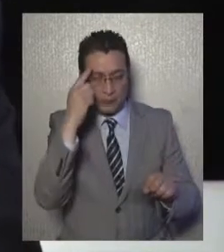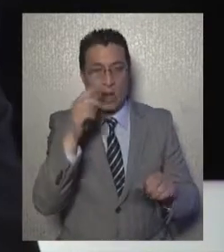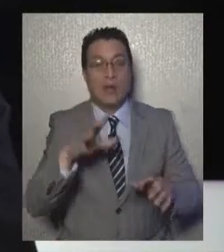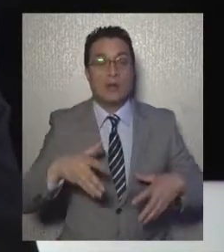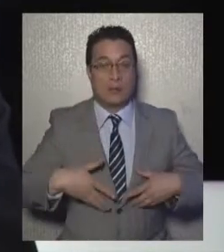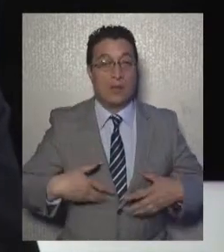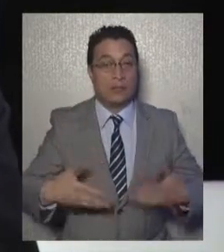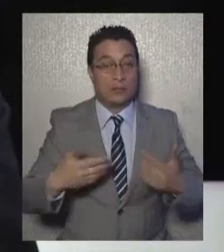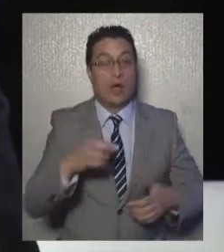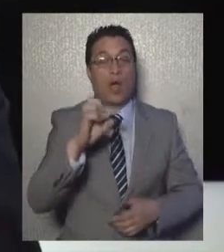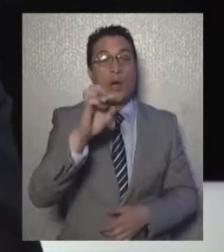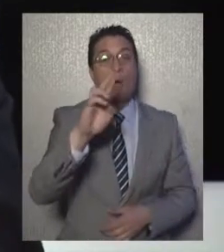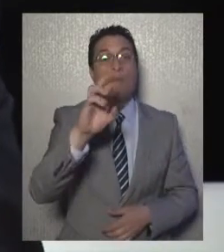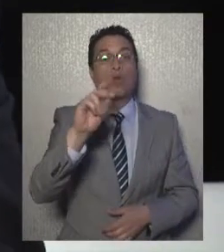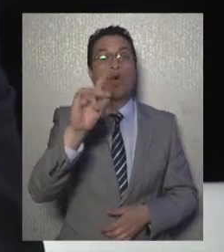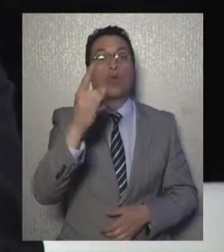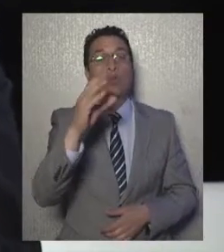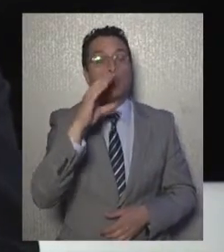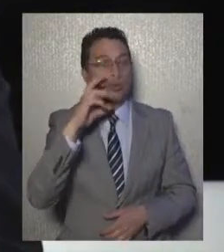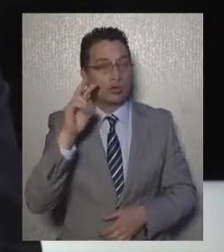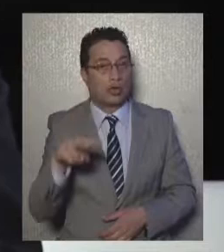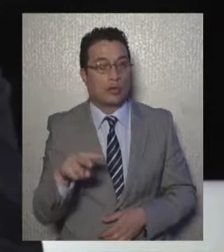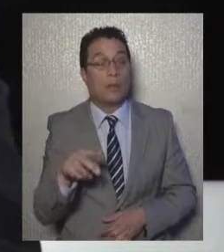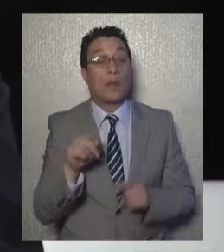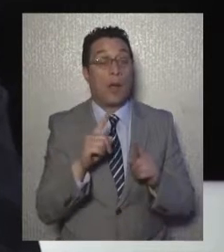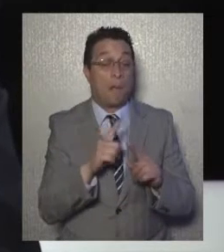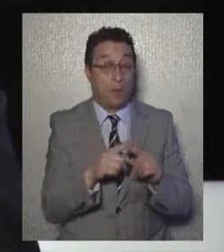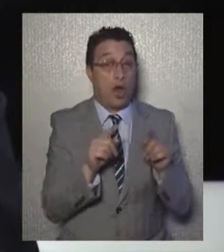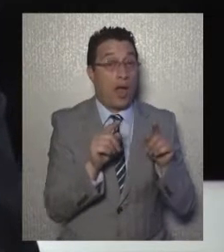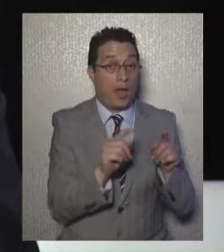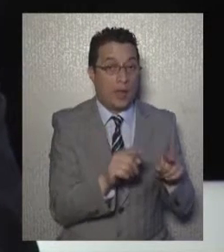de la productividad. Y para ello,